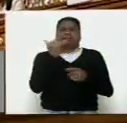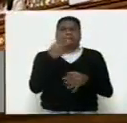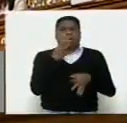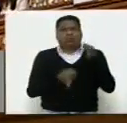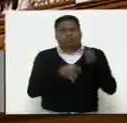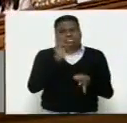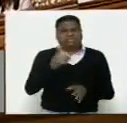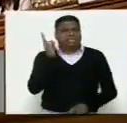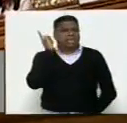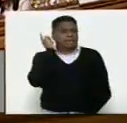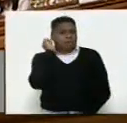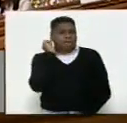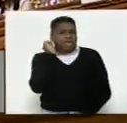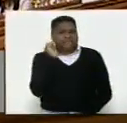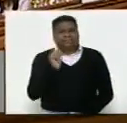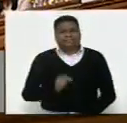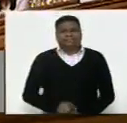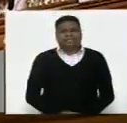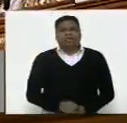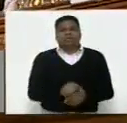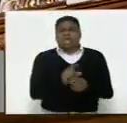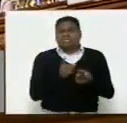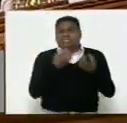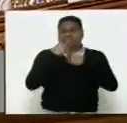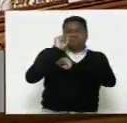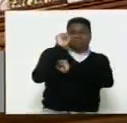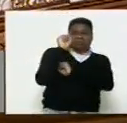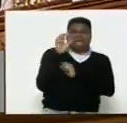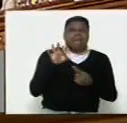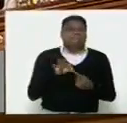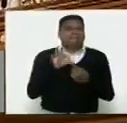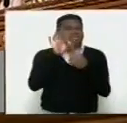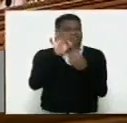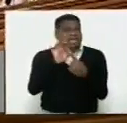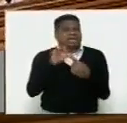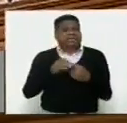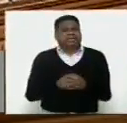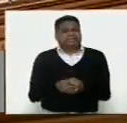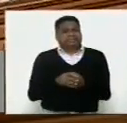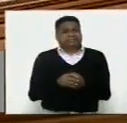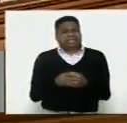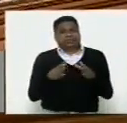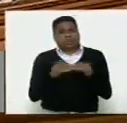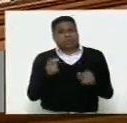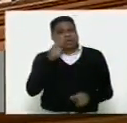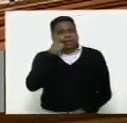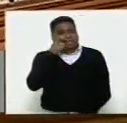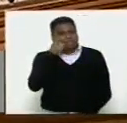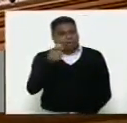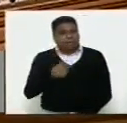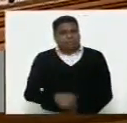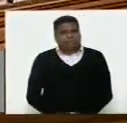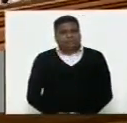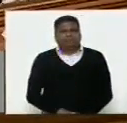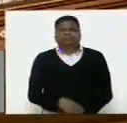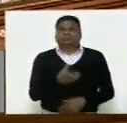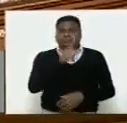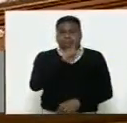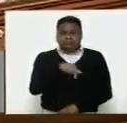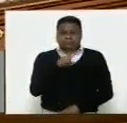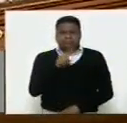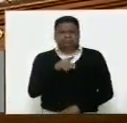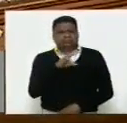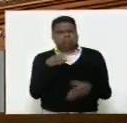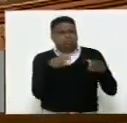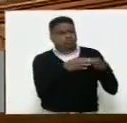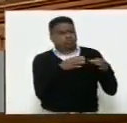Género, una Defensoría Especial de los Derechos de la Mujer en la Defensoría del Pueblo, un Consejo de Igualdad y Equidad de Género